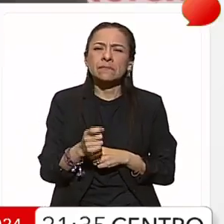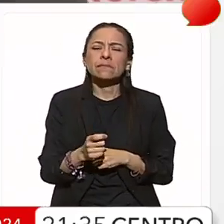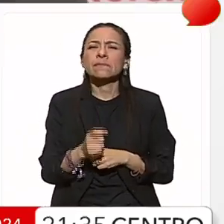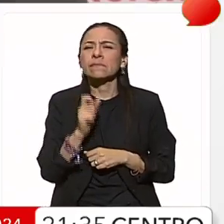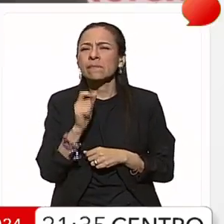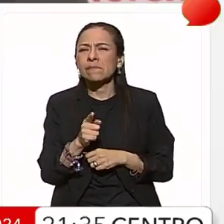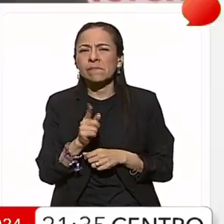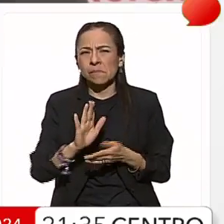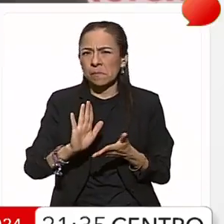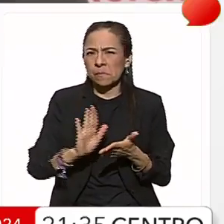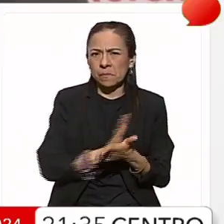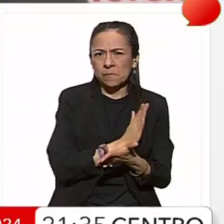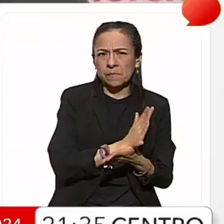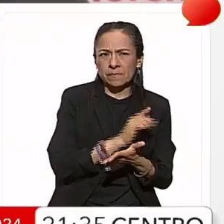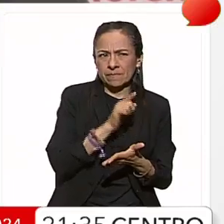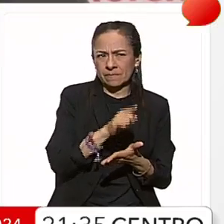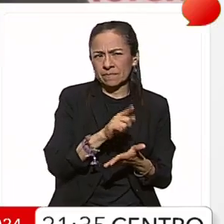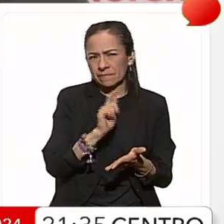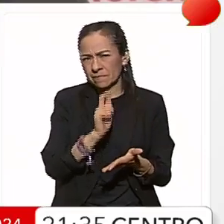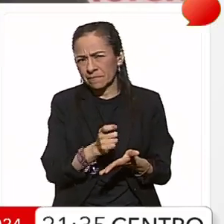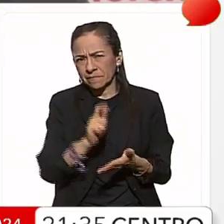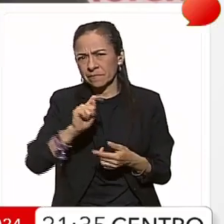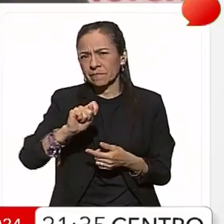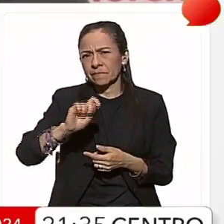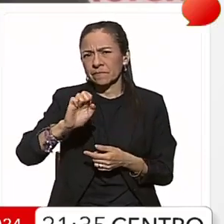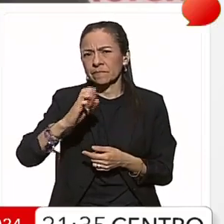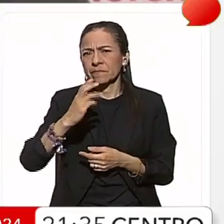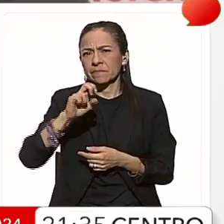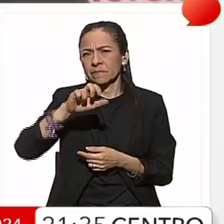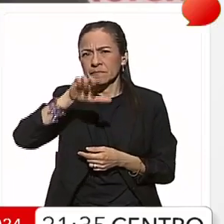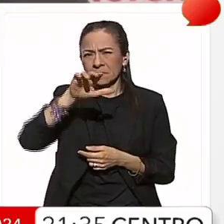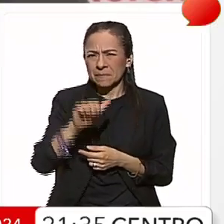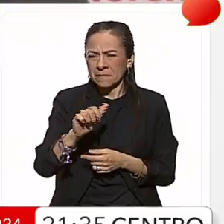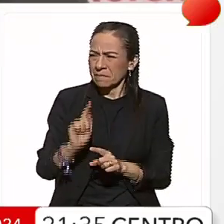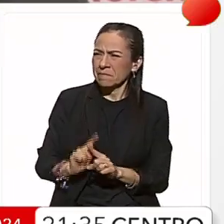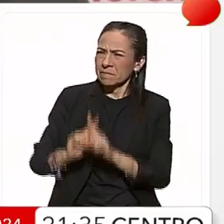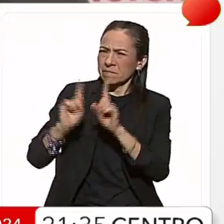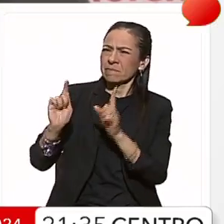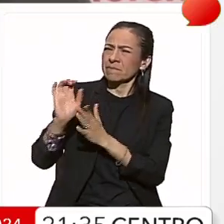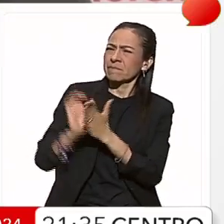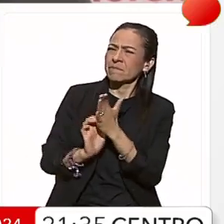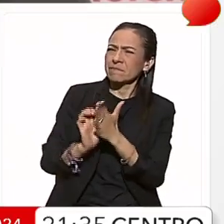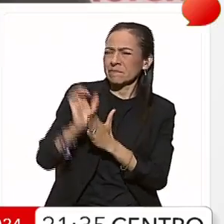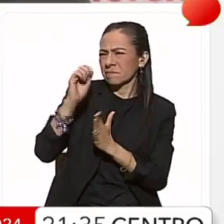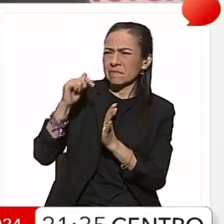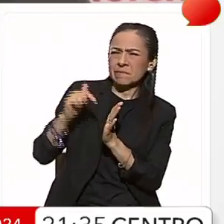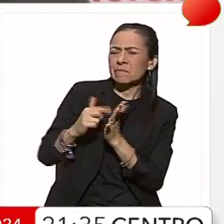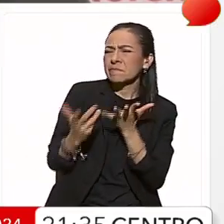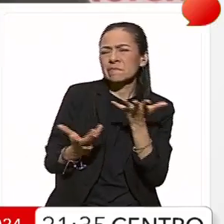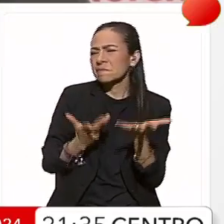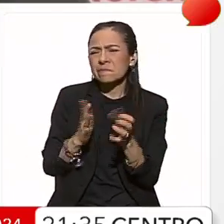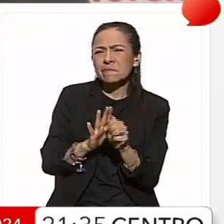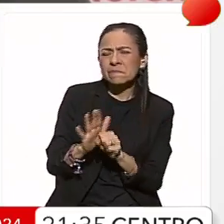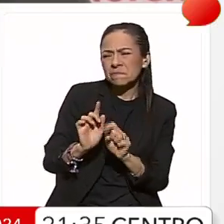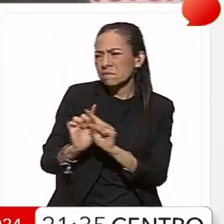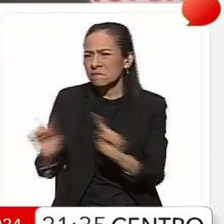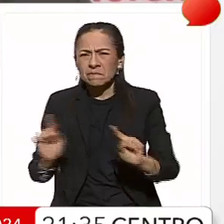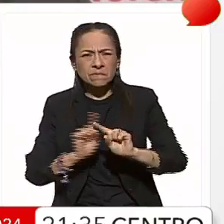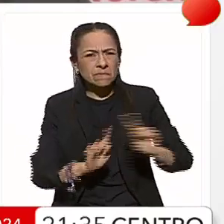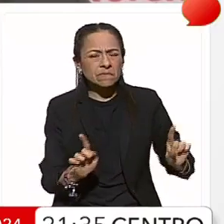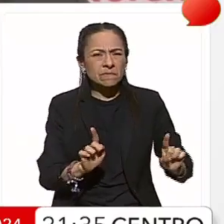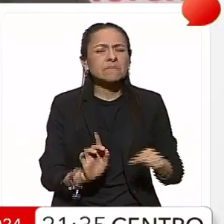la autonomía constitucional. ¿En qué consiste esa distinción y qué permite entonces que no sean